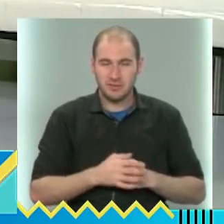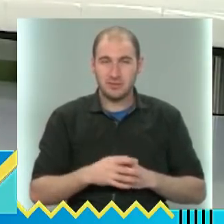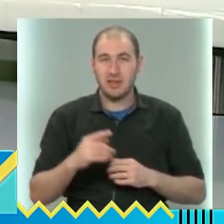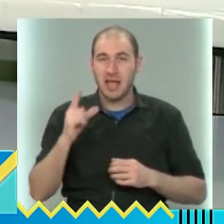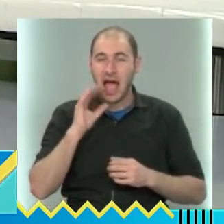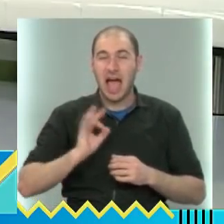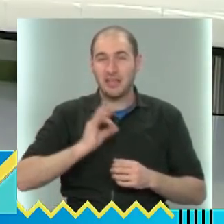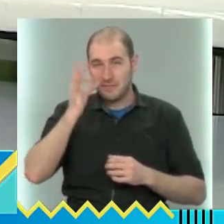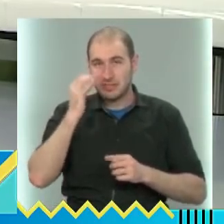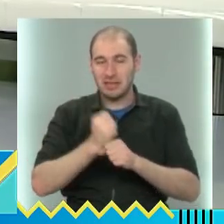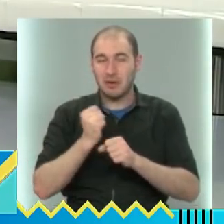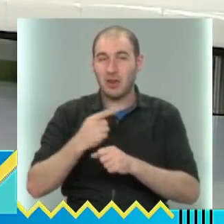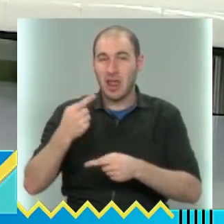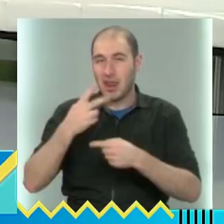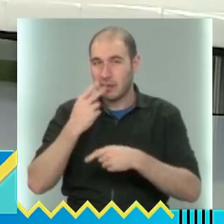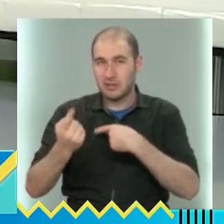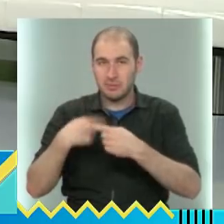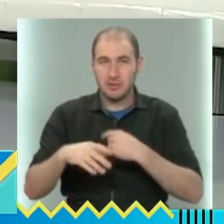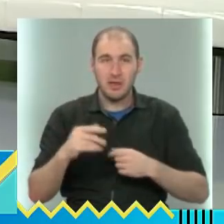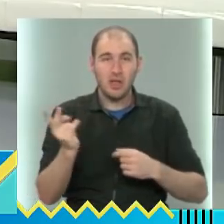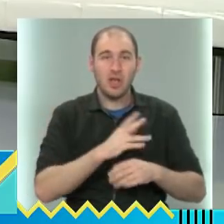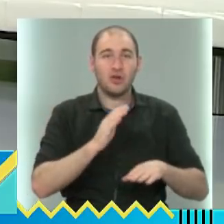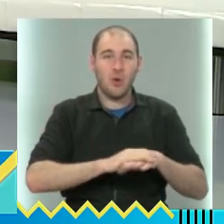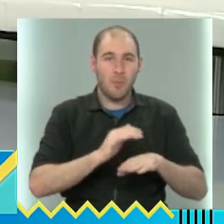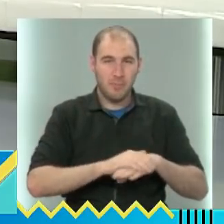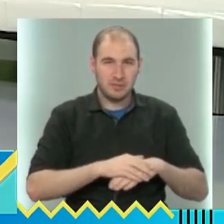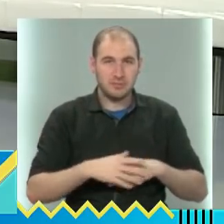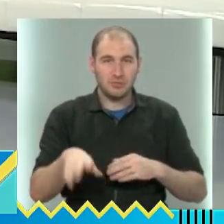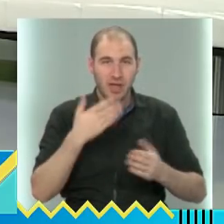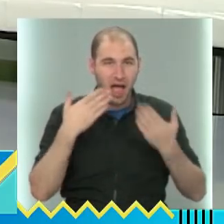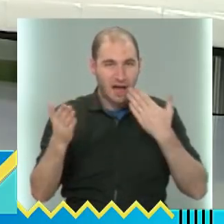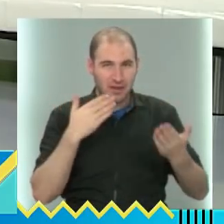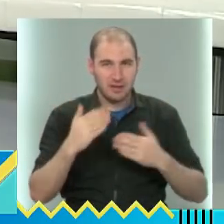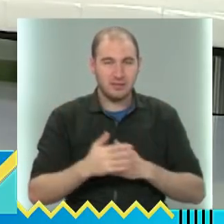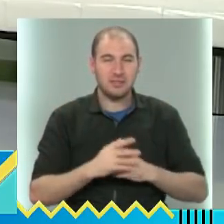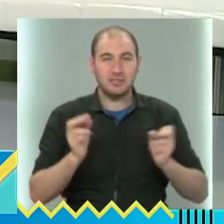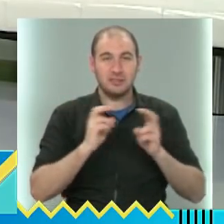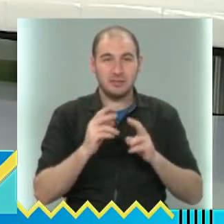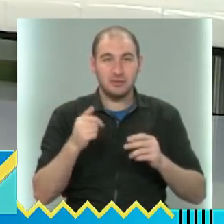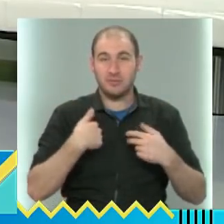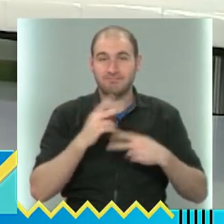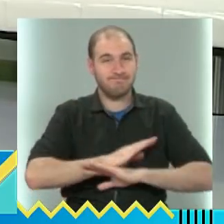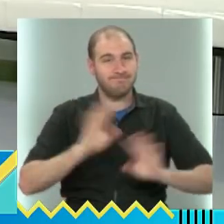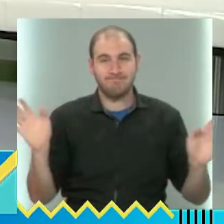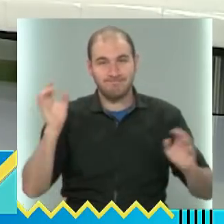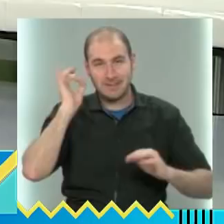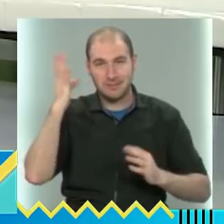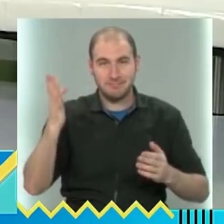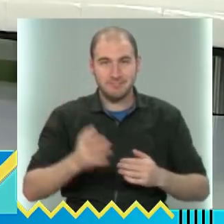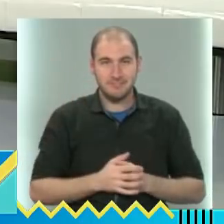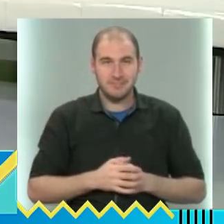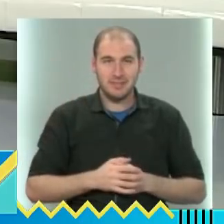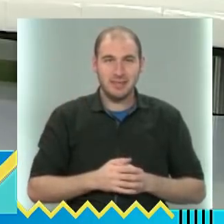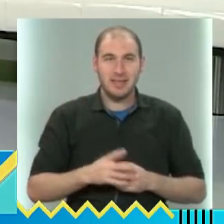viento. 20 años trabajado en energías renovables. Los dejo comprometidos para que hablemos de matriz productiva. Me tengo que ir, perdón.